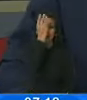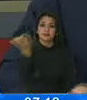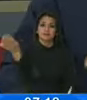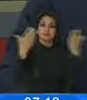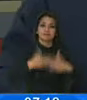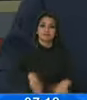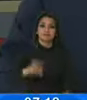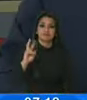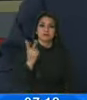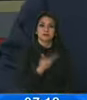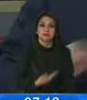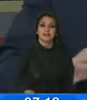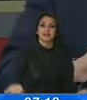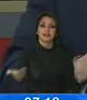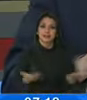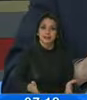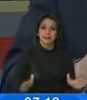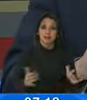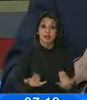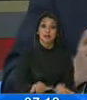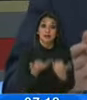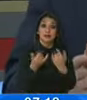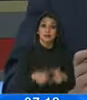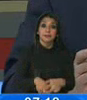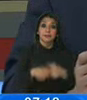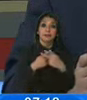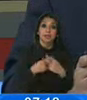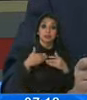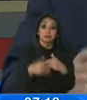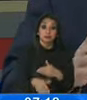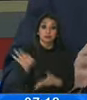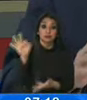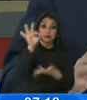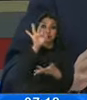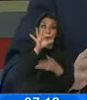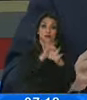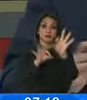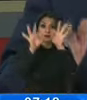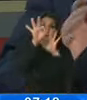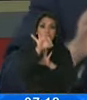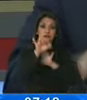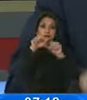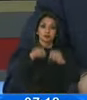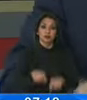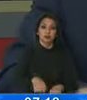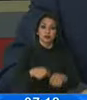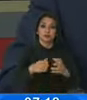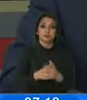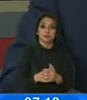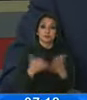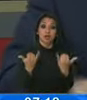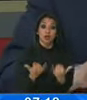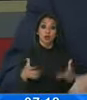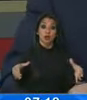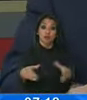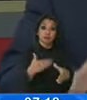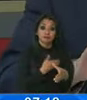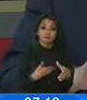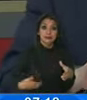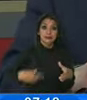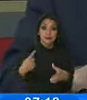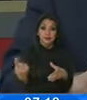ser vicepresidente de la República. Ahora comienza la carrera para elegir a su reemplazo. El gabinete se reúne hoy y se